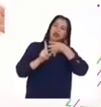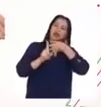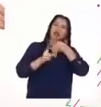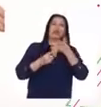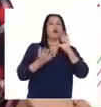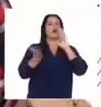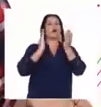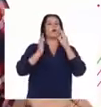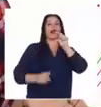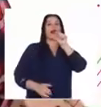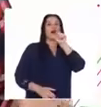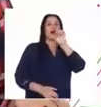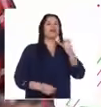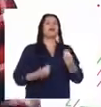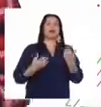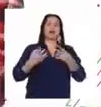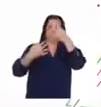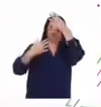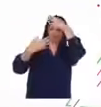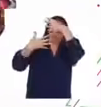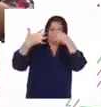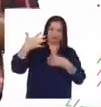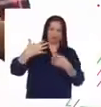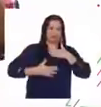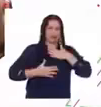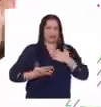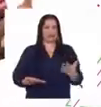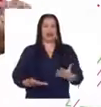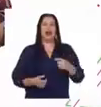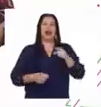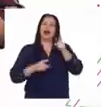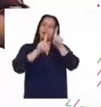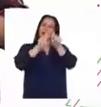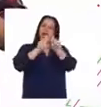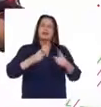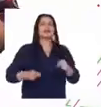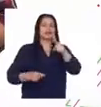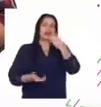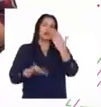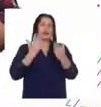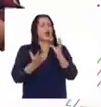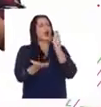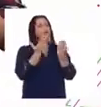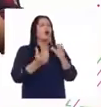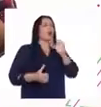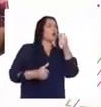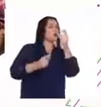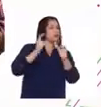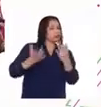características físicas, ¿verdad? ¿Les ha pasado que los comparan con otras personas?